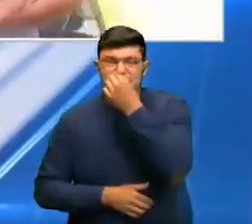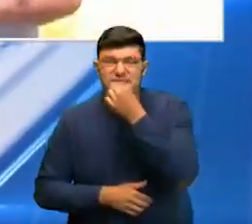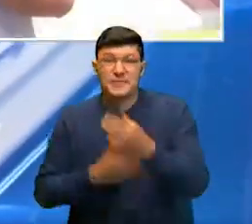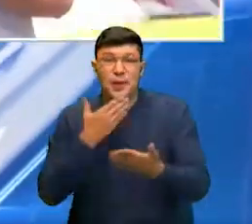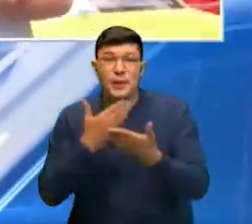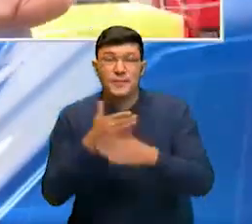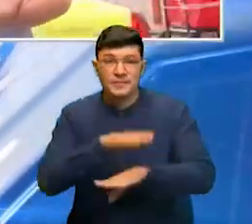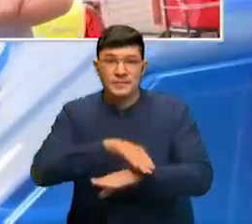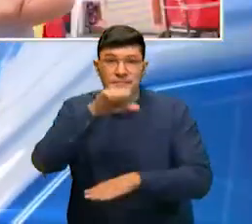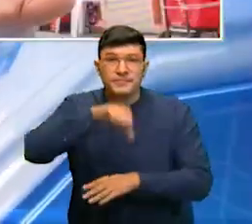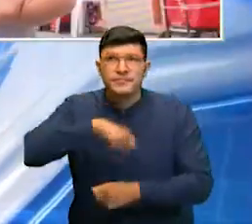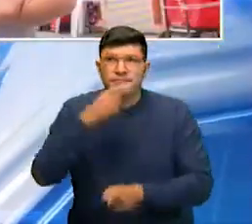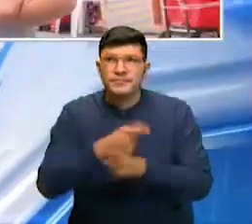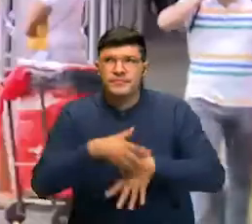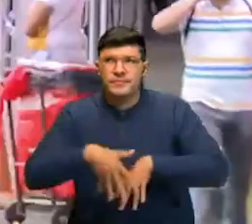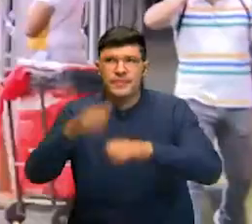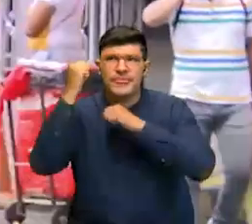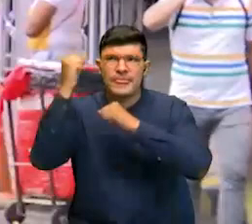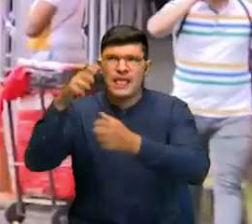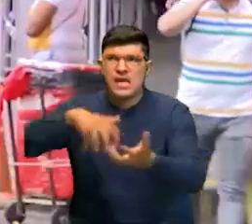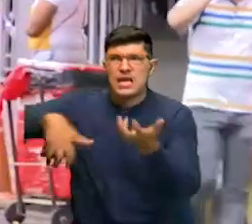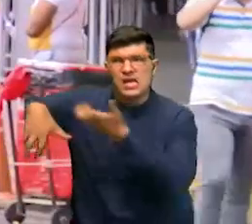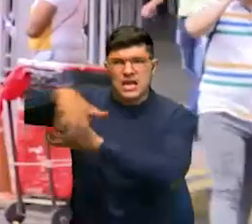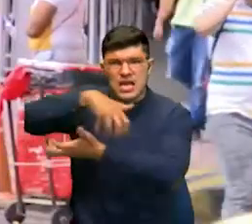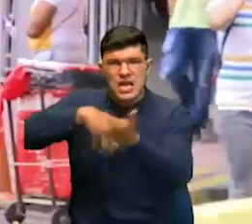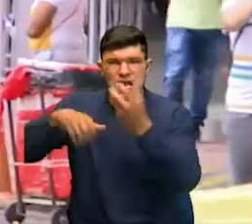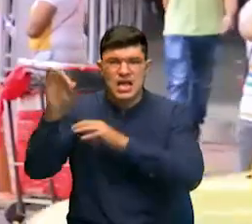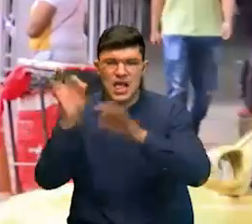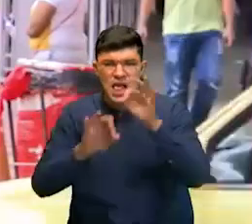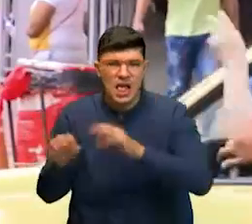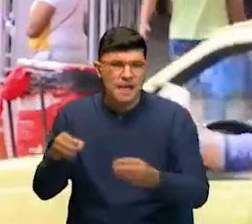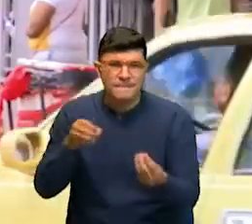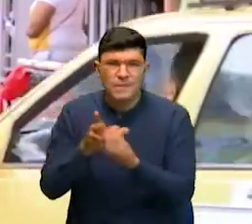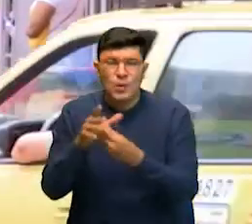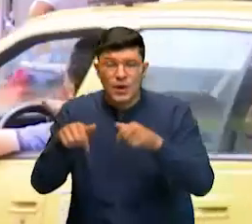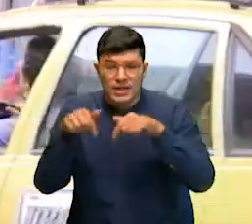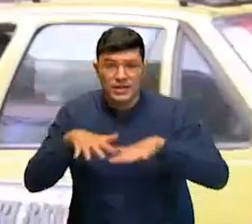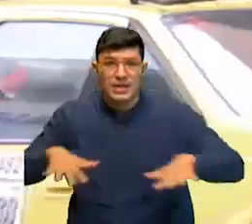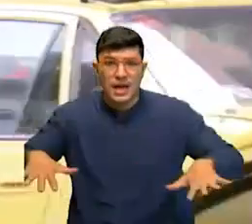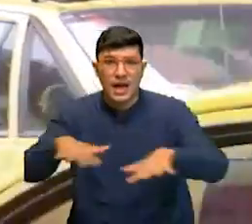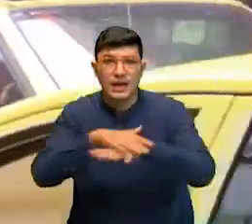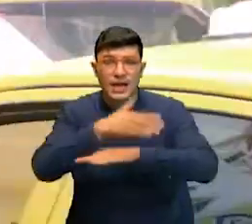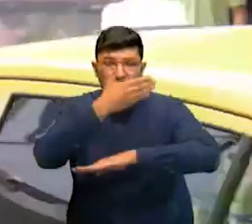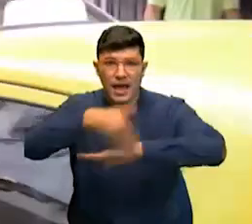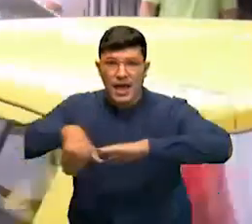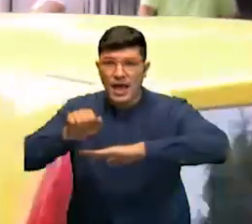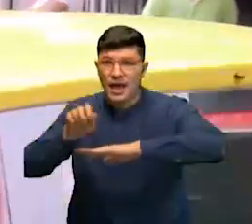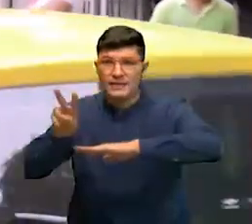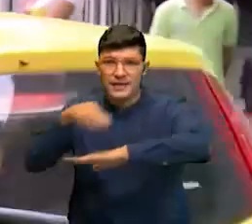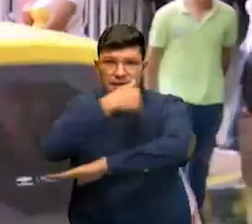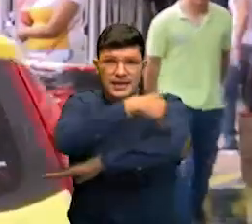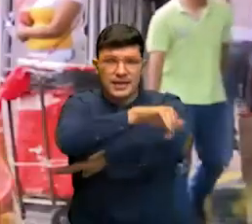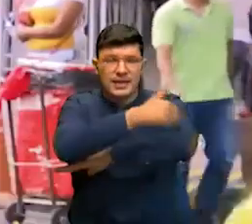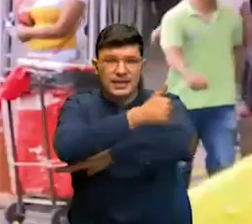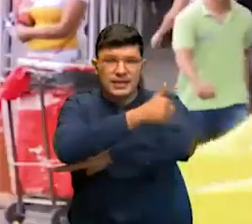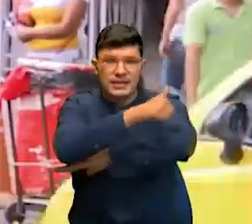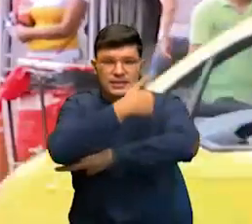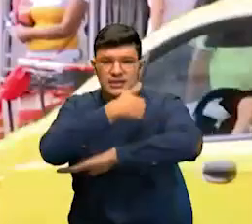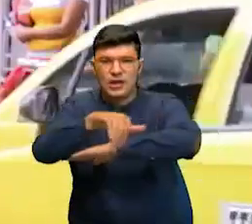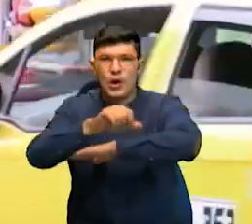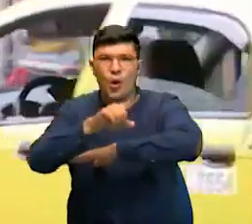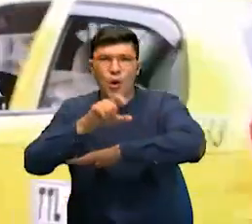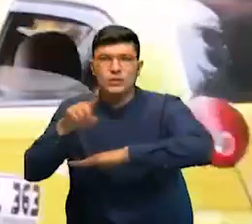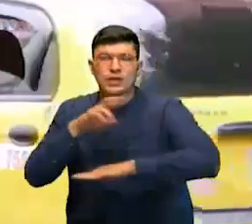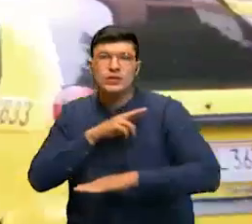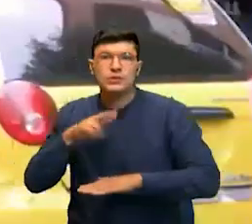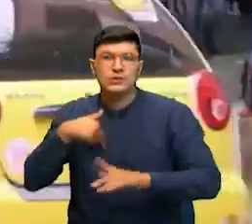Buenas tardes. Pues las protestas y la alteración de orden público se presentó justamente aquí, en la avenida Séptima, entre calles 10 y 11. Intentamos